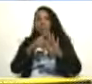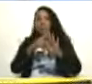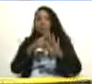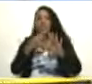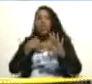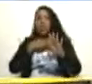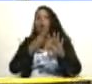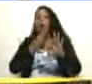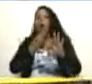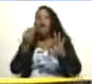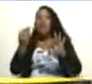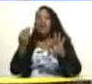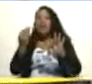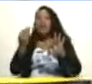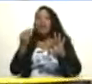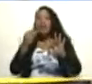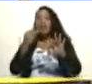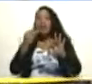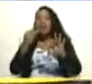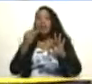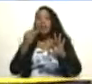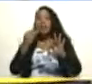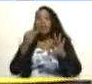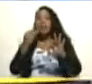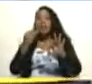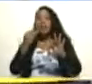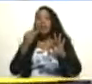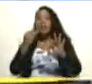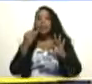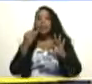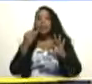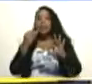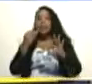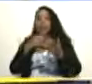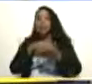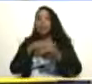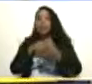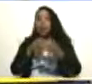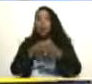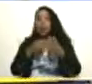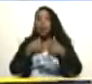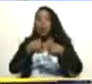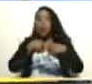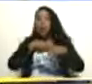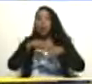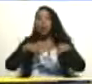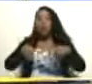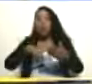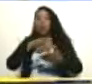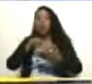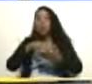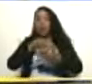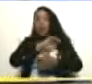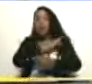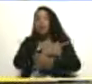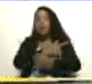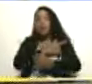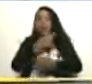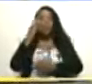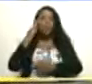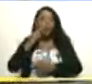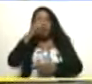jóvenes muchachos, chamitos, sindicalistas, miembros, yo era el coordinador nacional de la Fuerza Bolivariana